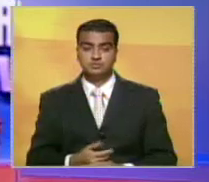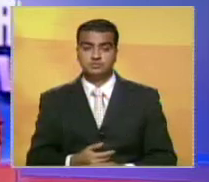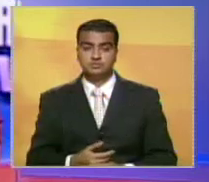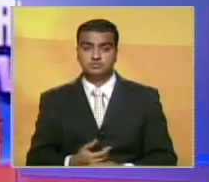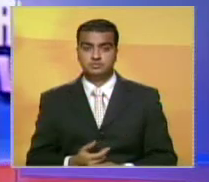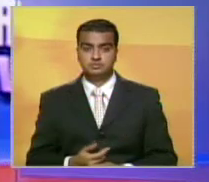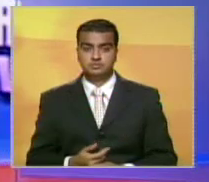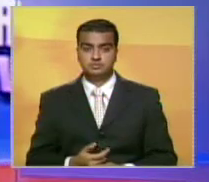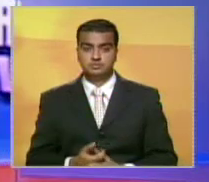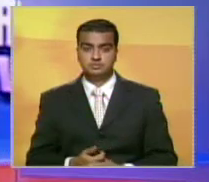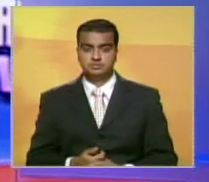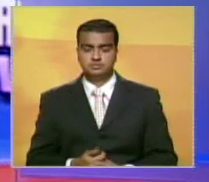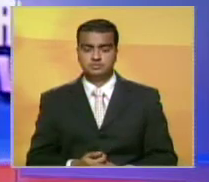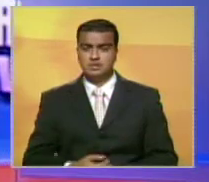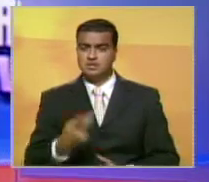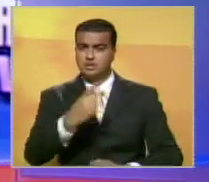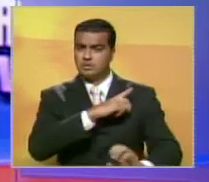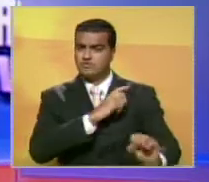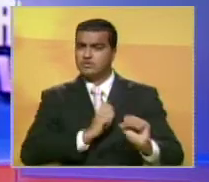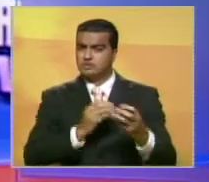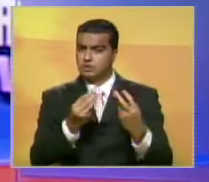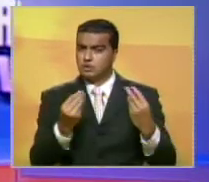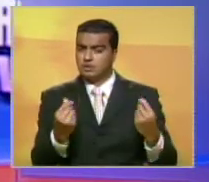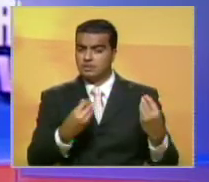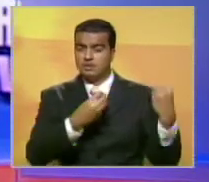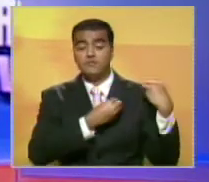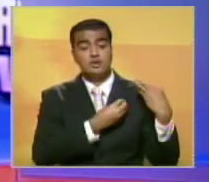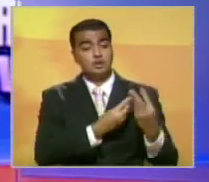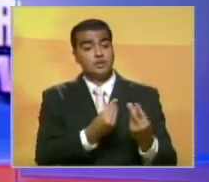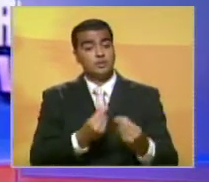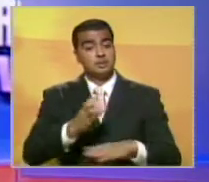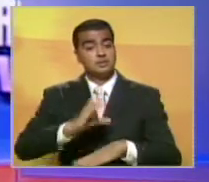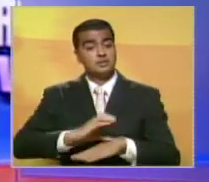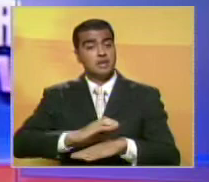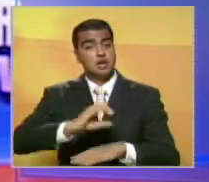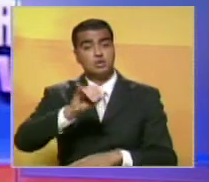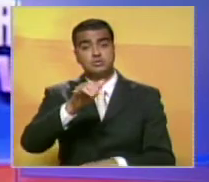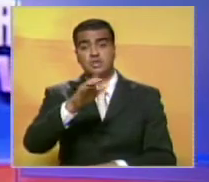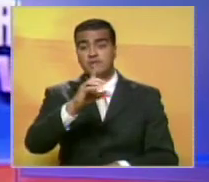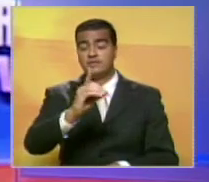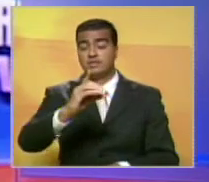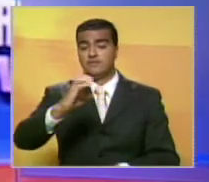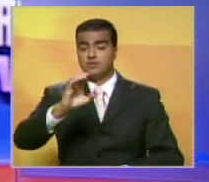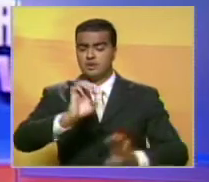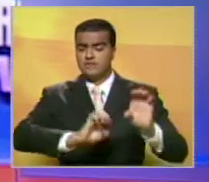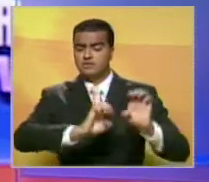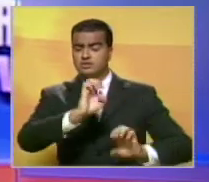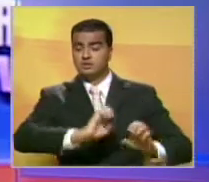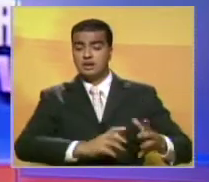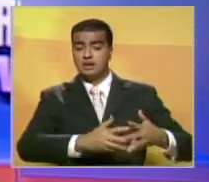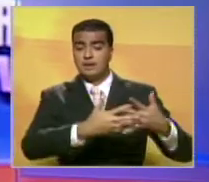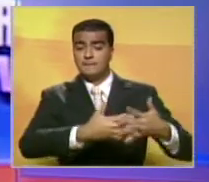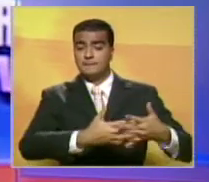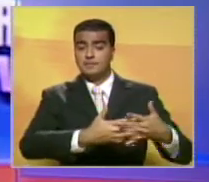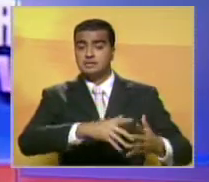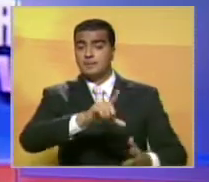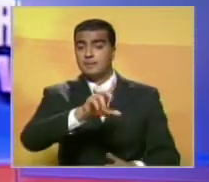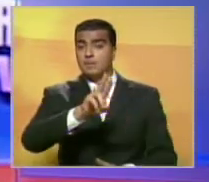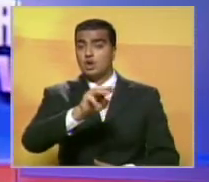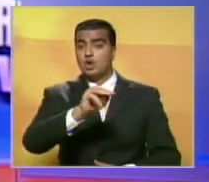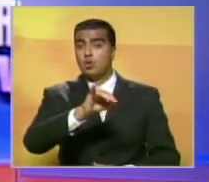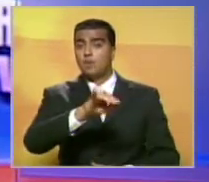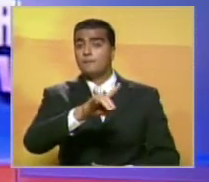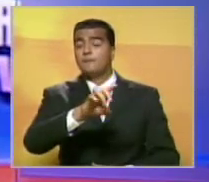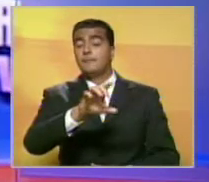Como parte de la segunda fase ofensiva económica, el jefe de la Zona Económica Central, José David Cabello, encabezó la inspección a la empresa Lumalac, ubicada en el